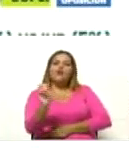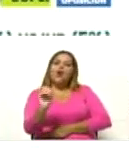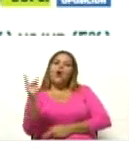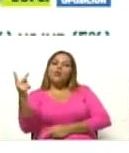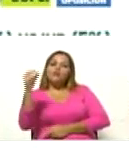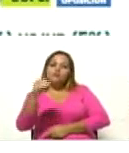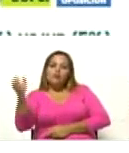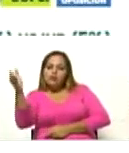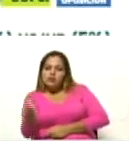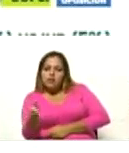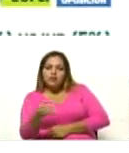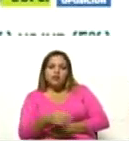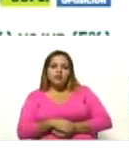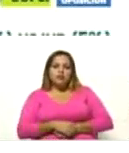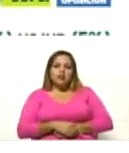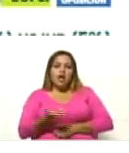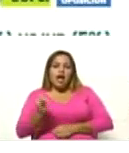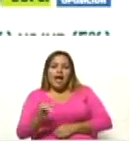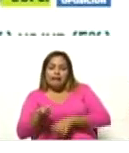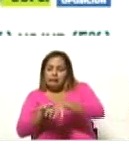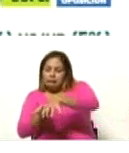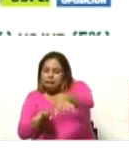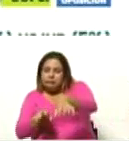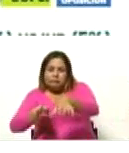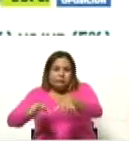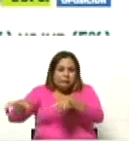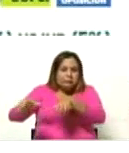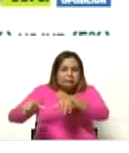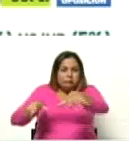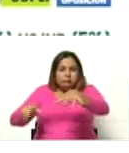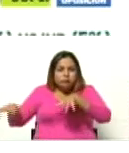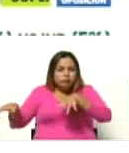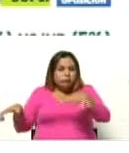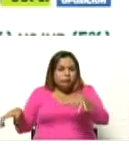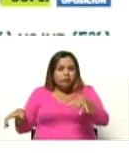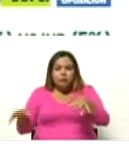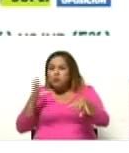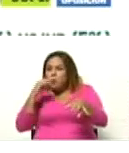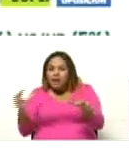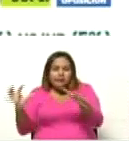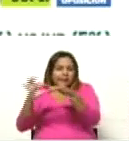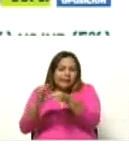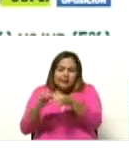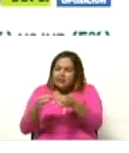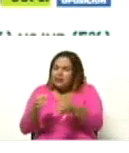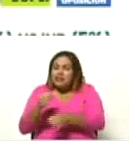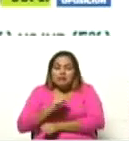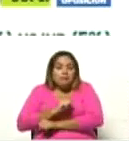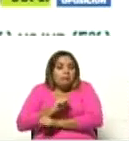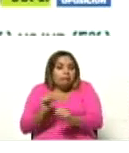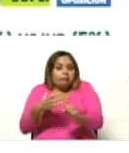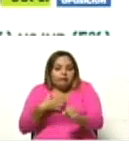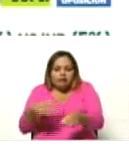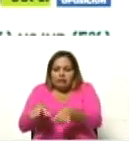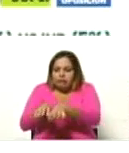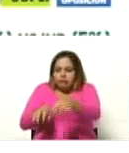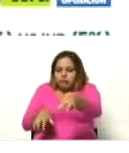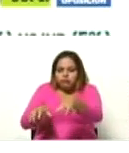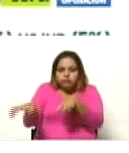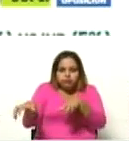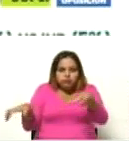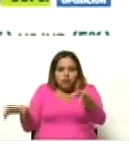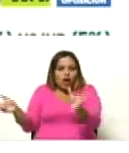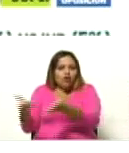1%. Hay una atomización, hay una desintegración increíble, orgánica, con respecto a los